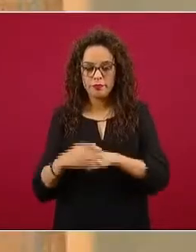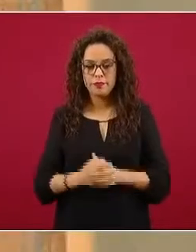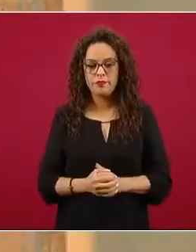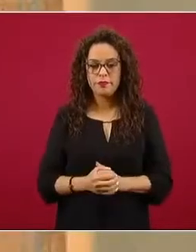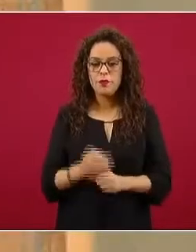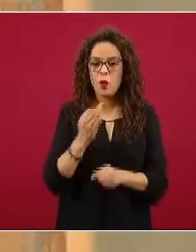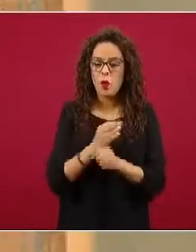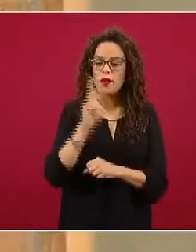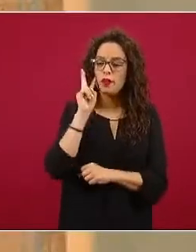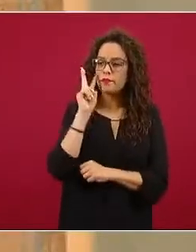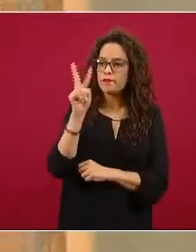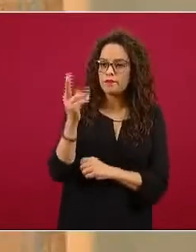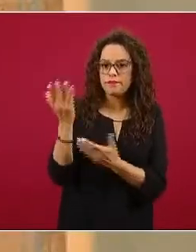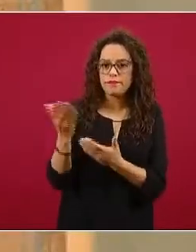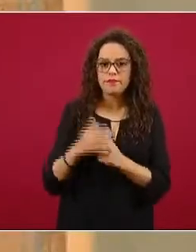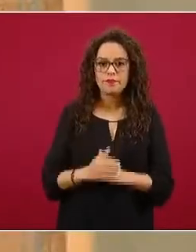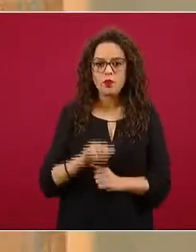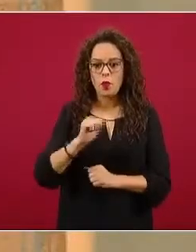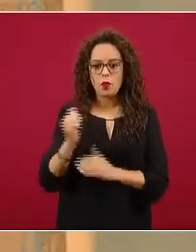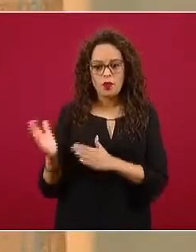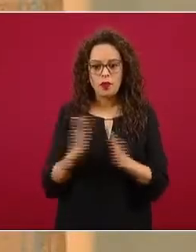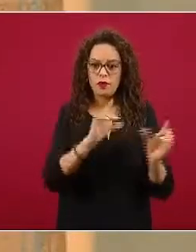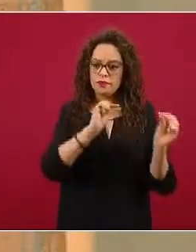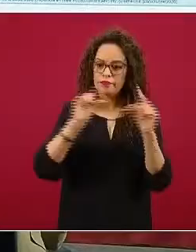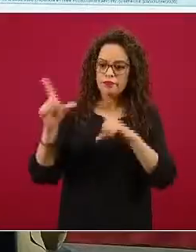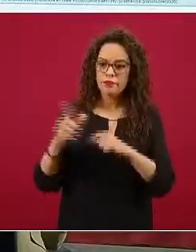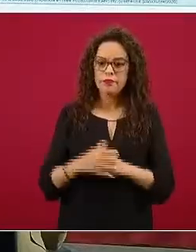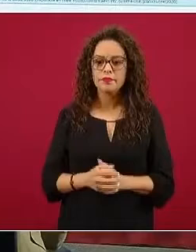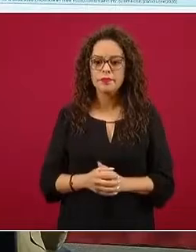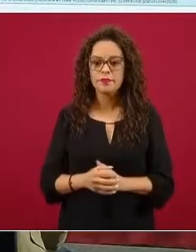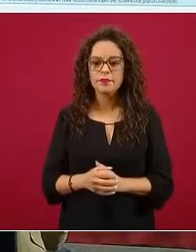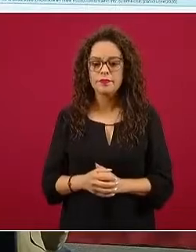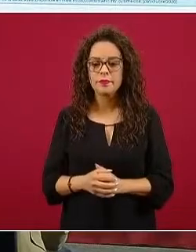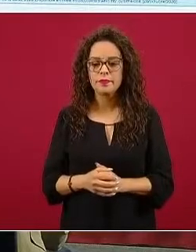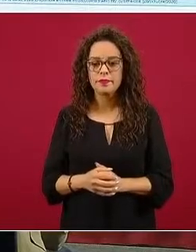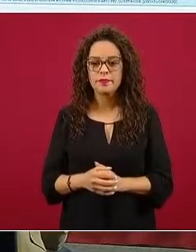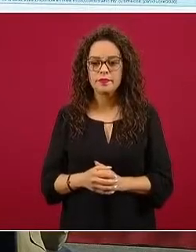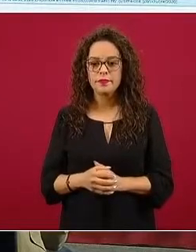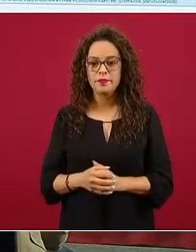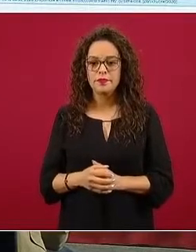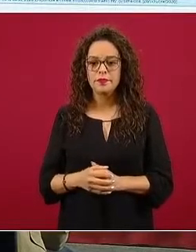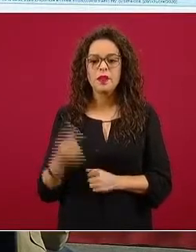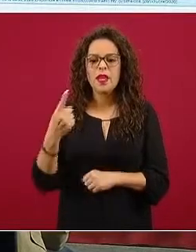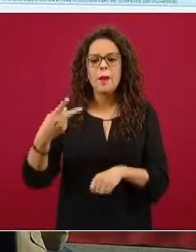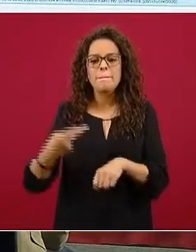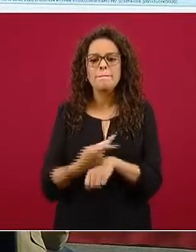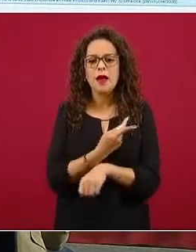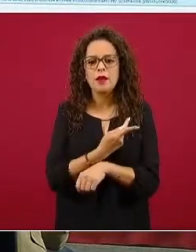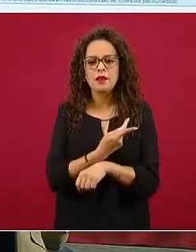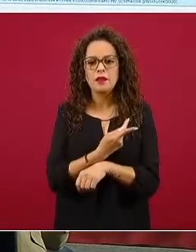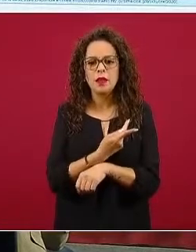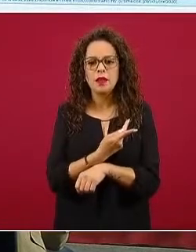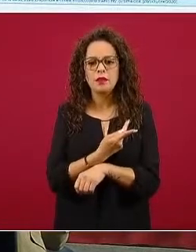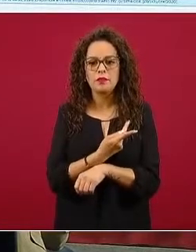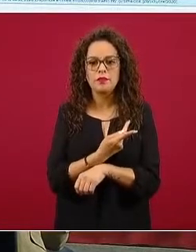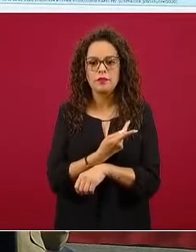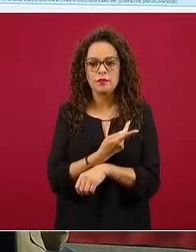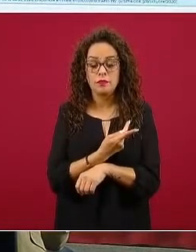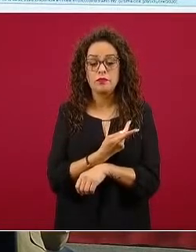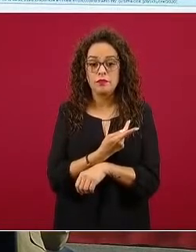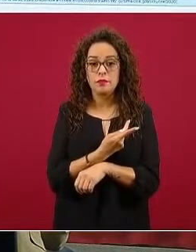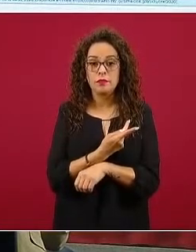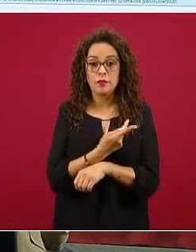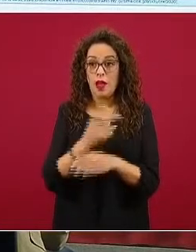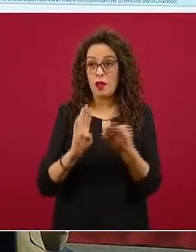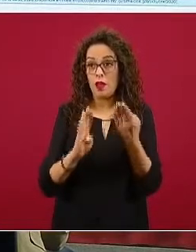Veamos precisamente en el siguiente diapositiva la actualización de lo que está ocurriendo en el escenario